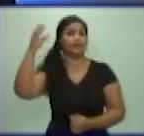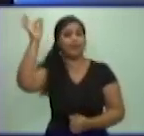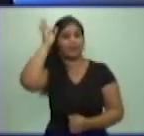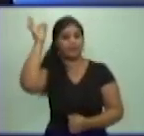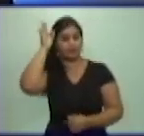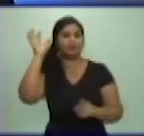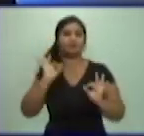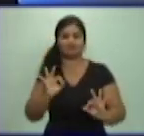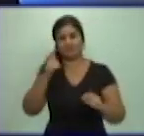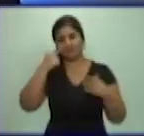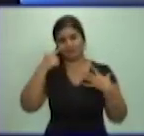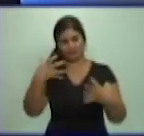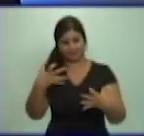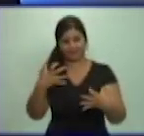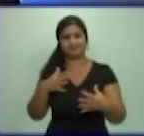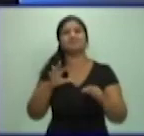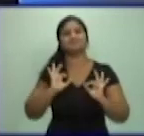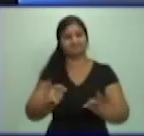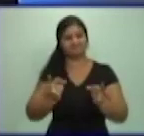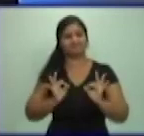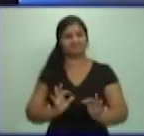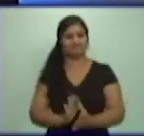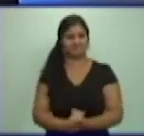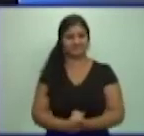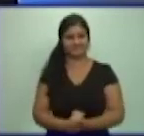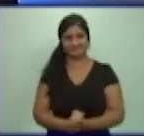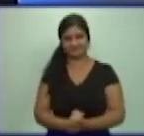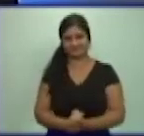de vida y la literatura es un alimento